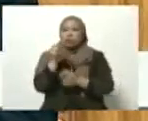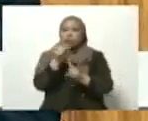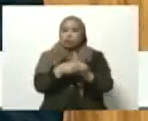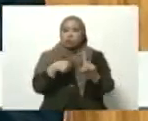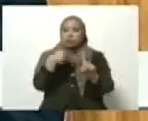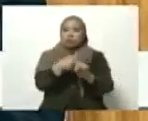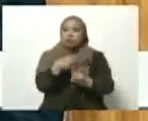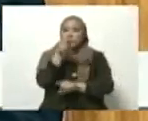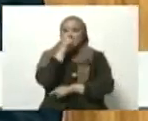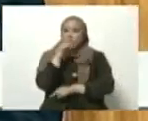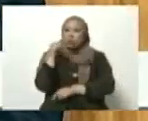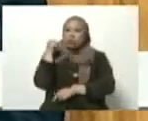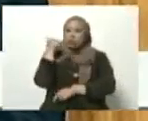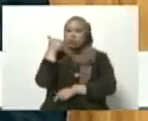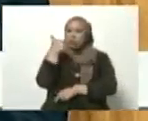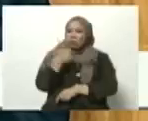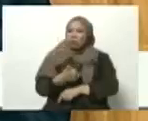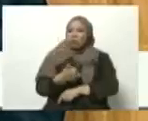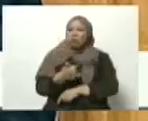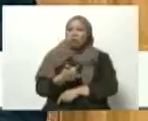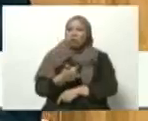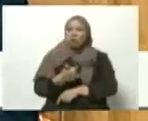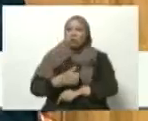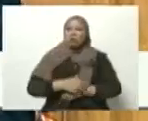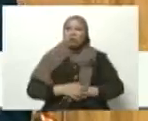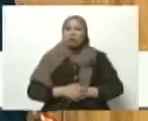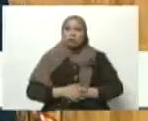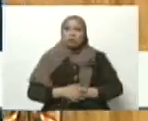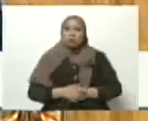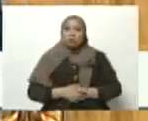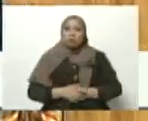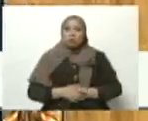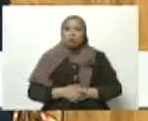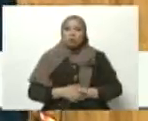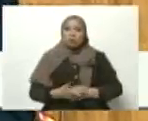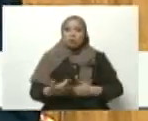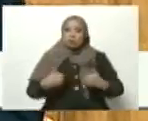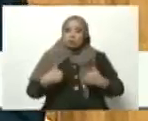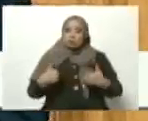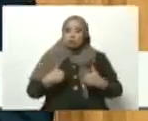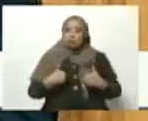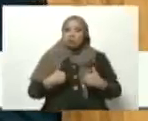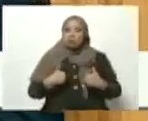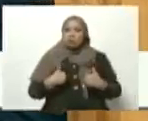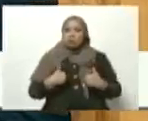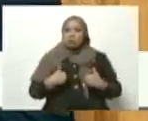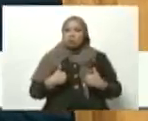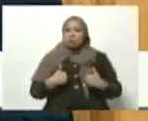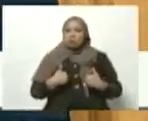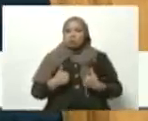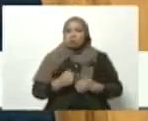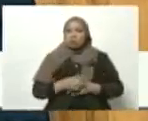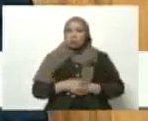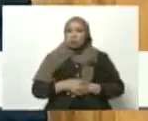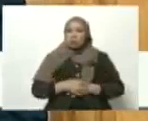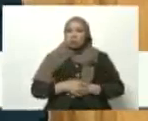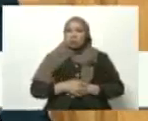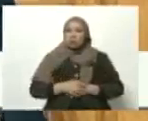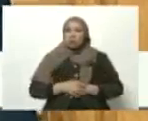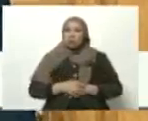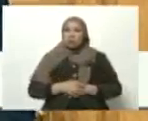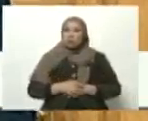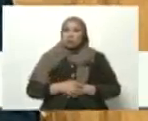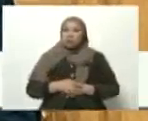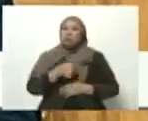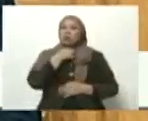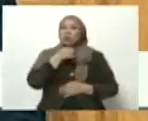muchos años. En estas agresiones que hemos sufrido. Gracias por la pregunta. Mire, un detalle, usted se citó a Kissinger. Nadie